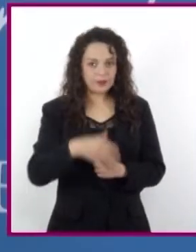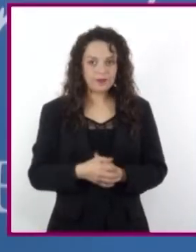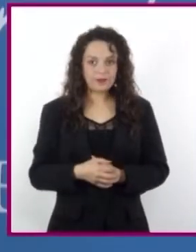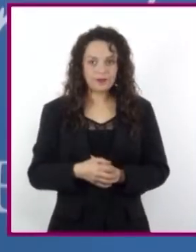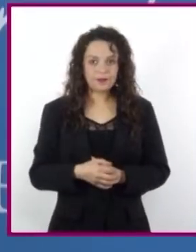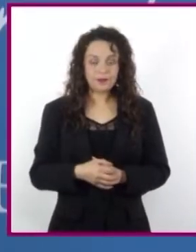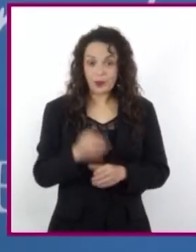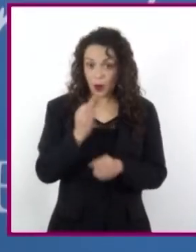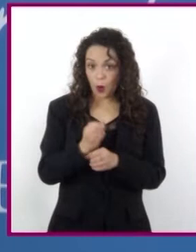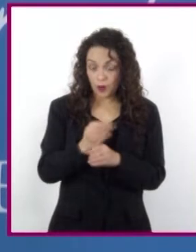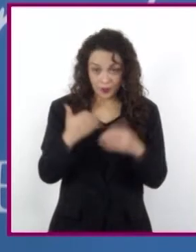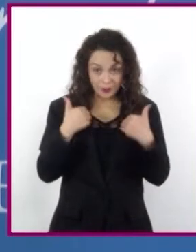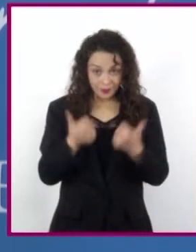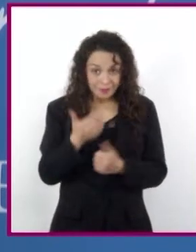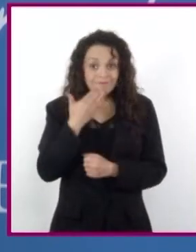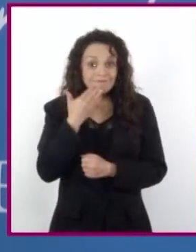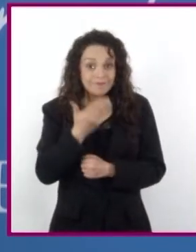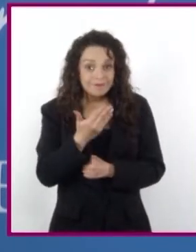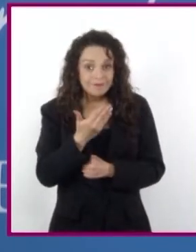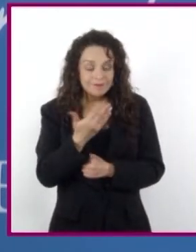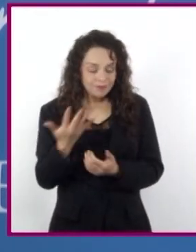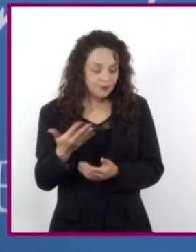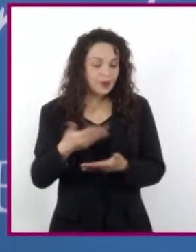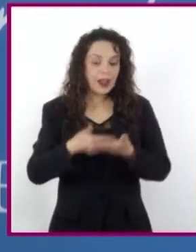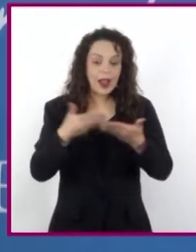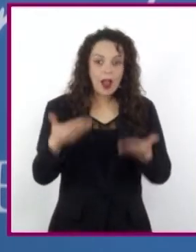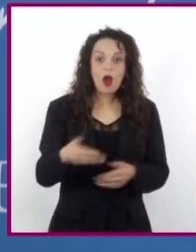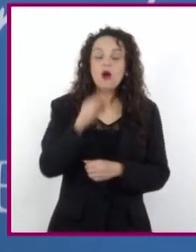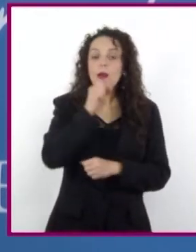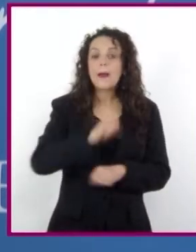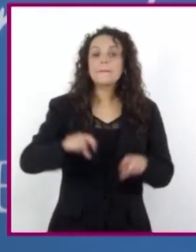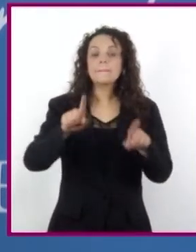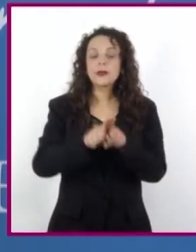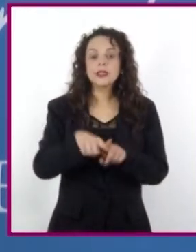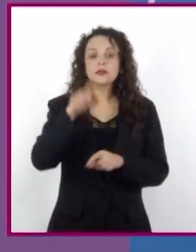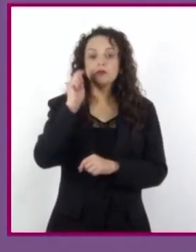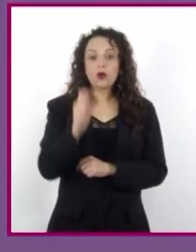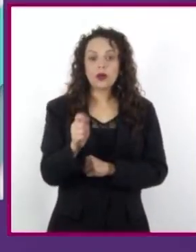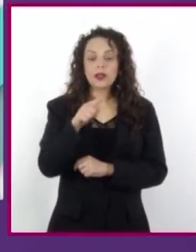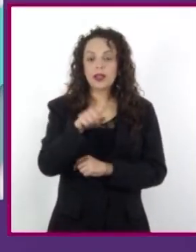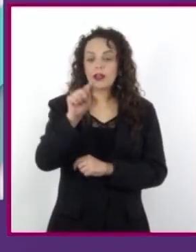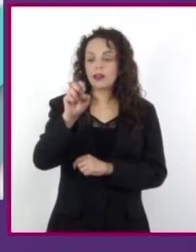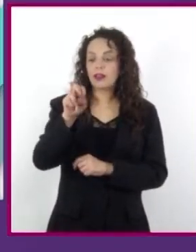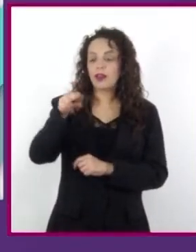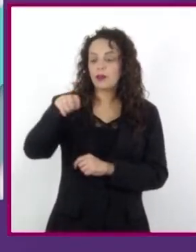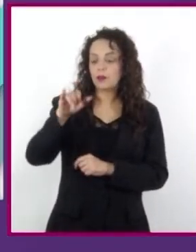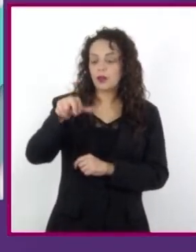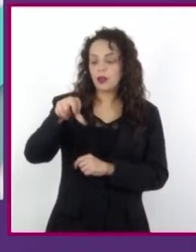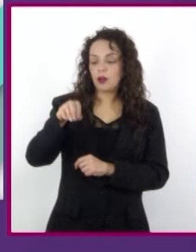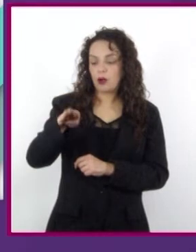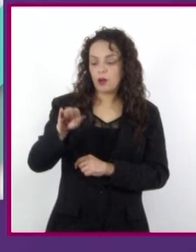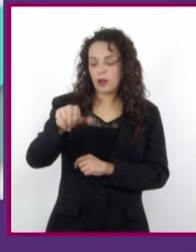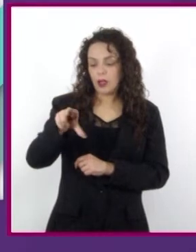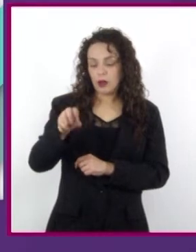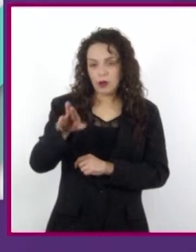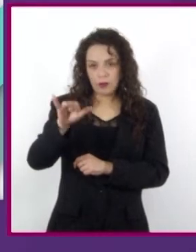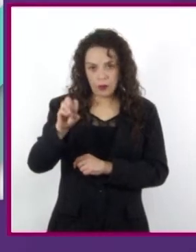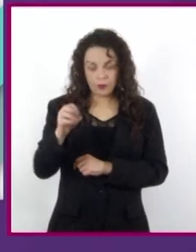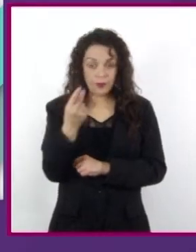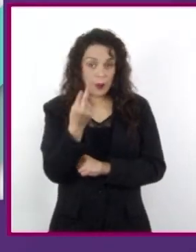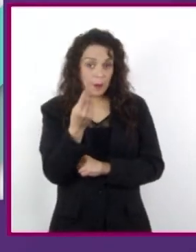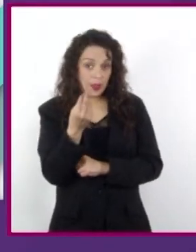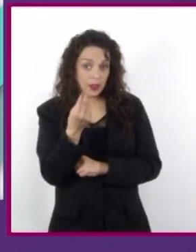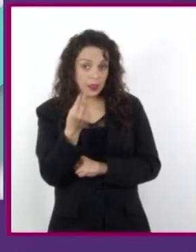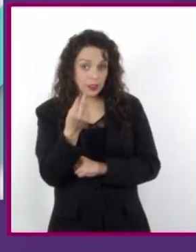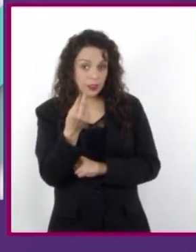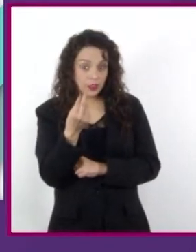bien? Ahora hagamos lo mismo con el siguiente término del binomio. Para el 25, su factorización